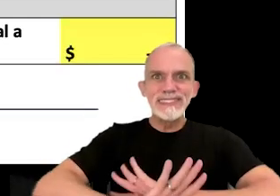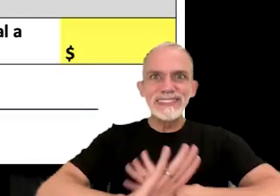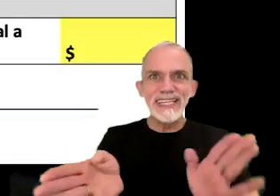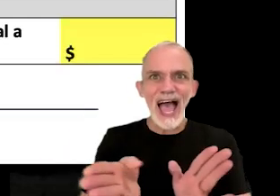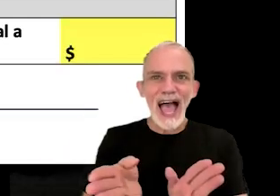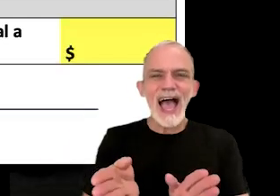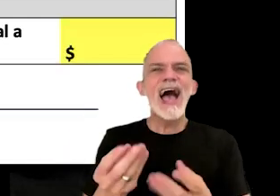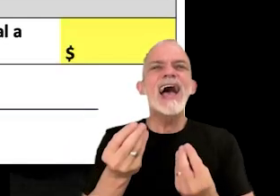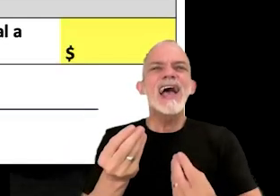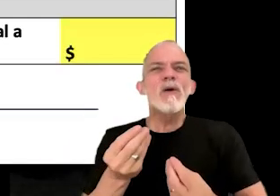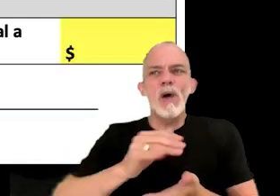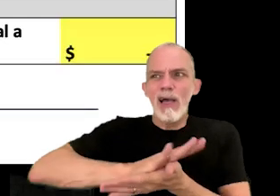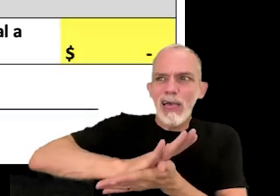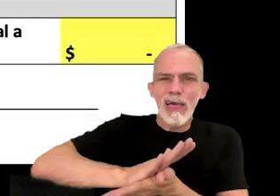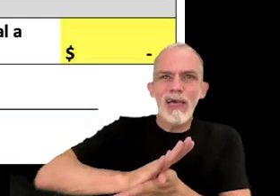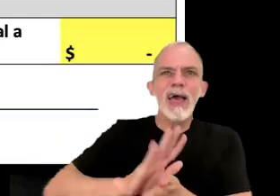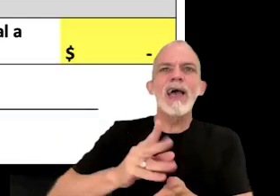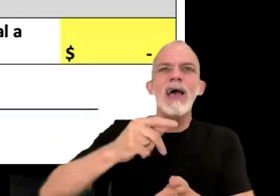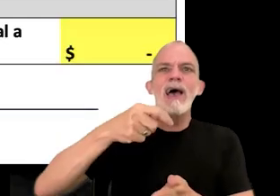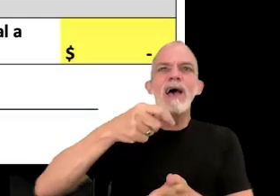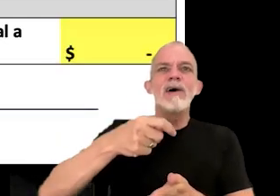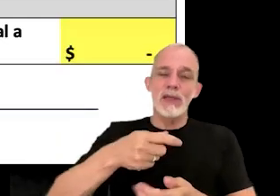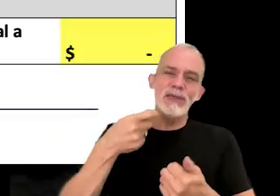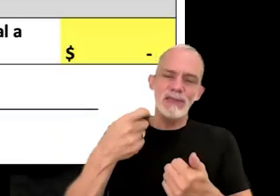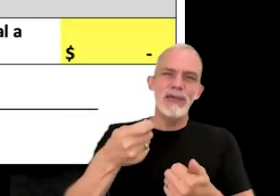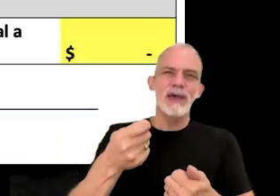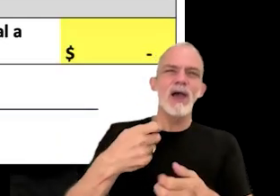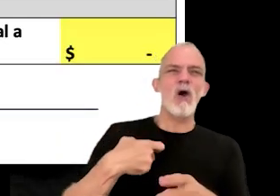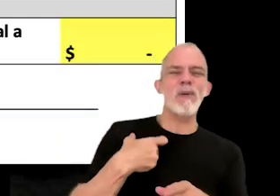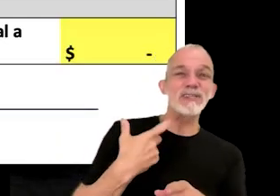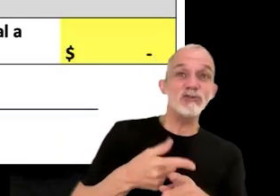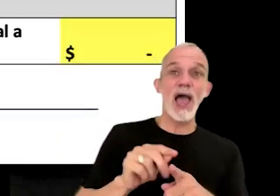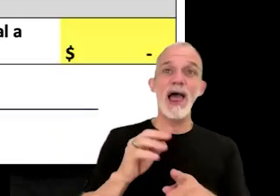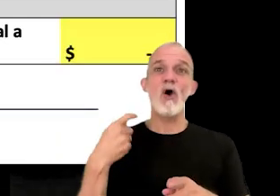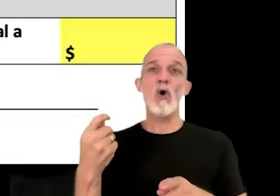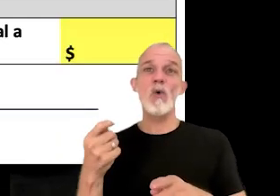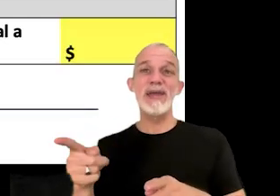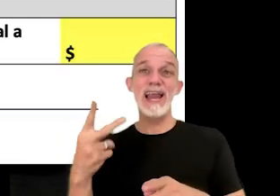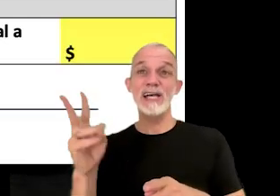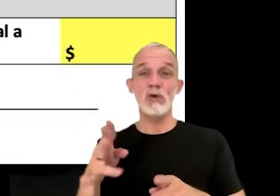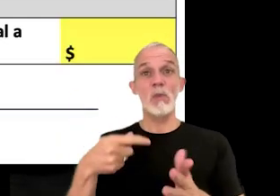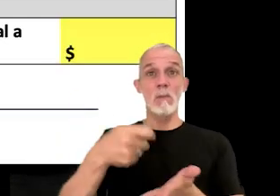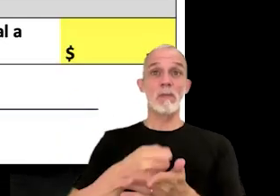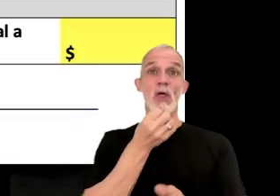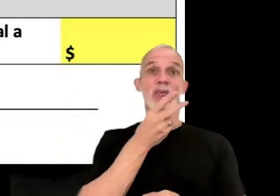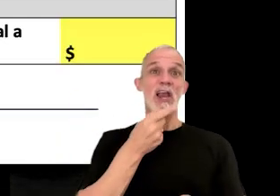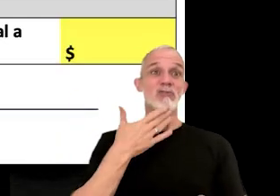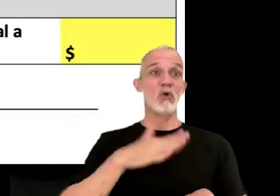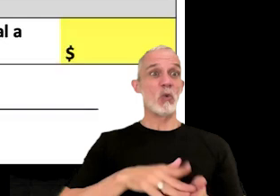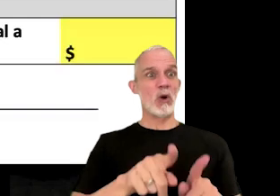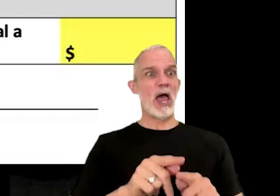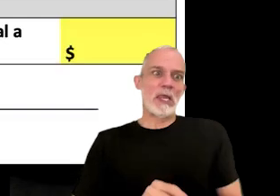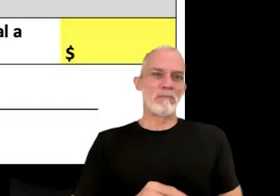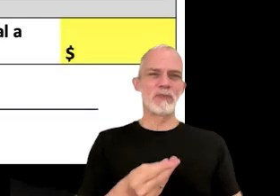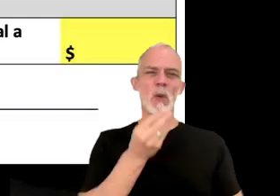de las contribuciones a través de la declaración jurada. Entonces, en este